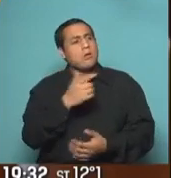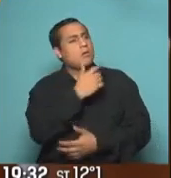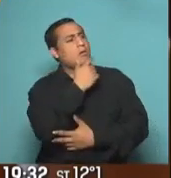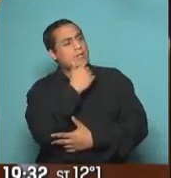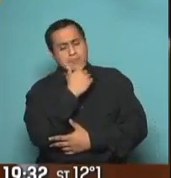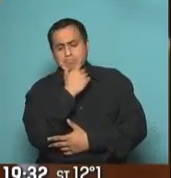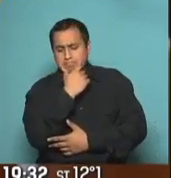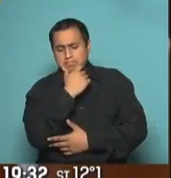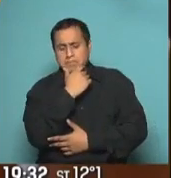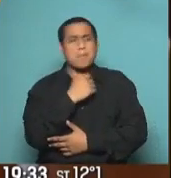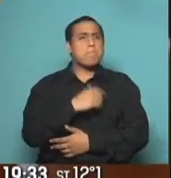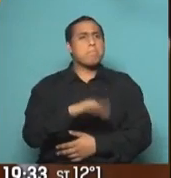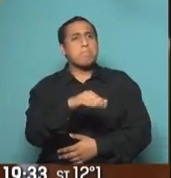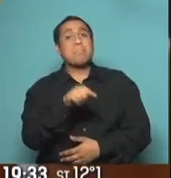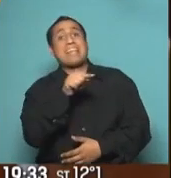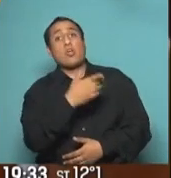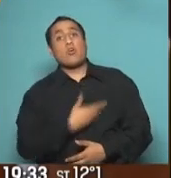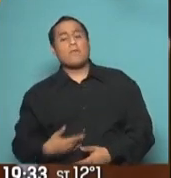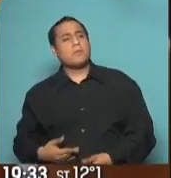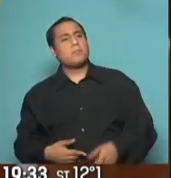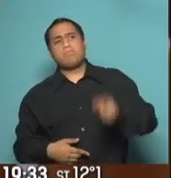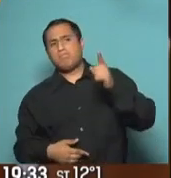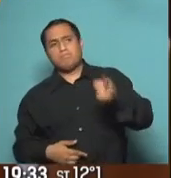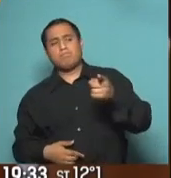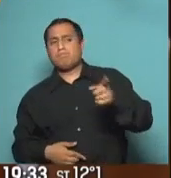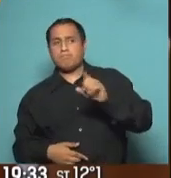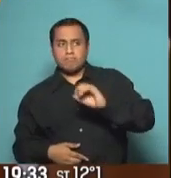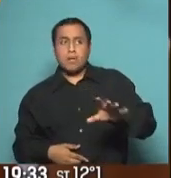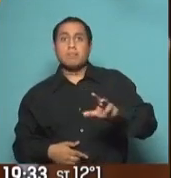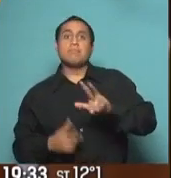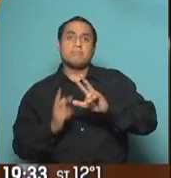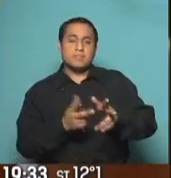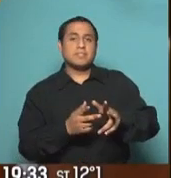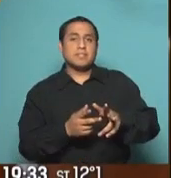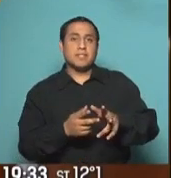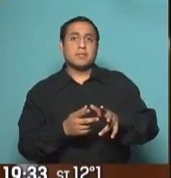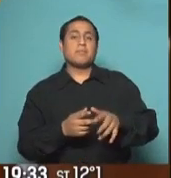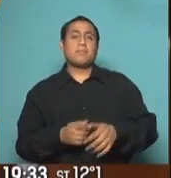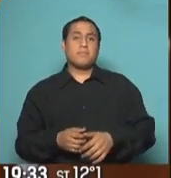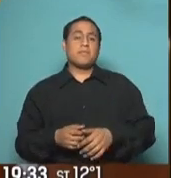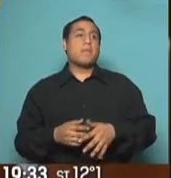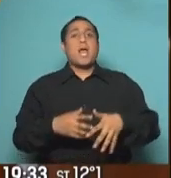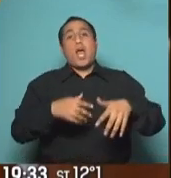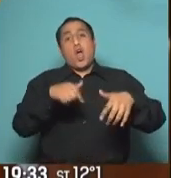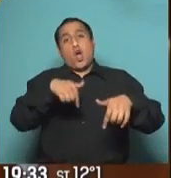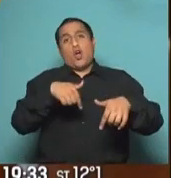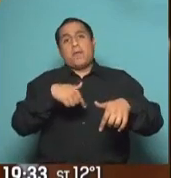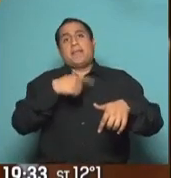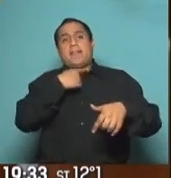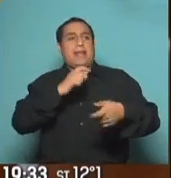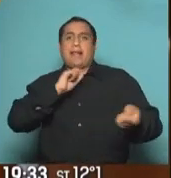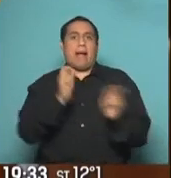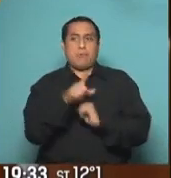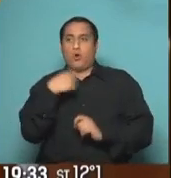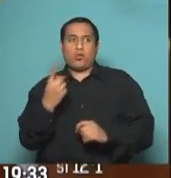no puede usted bueno y la puso a su mujer en el 2013 con la que actualmente estamos compitiendo esa es la